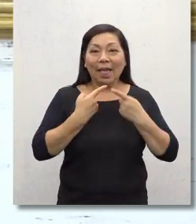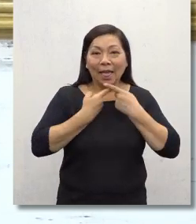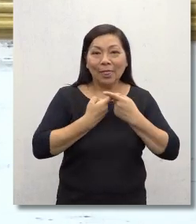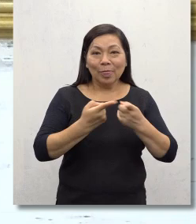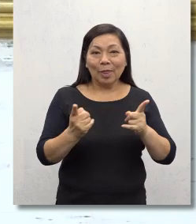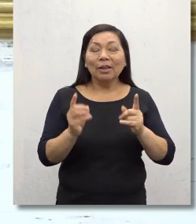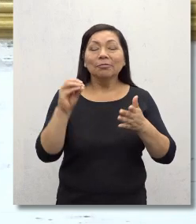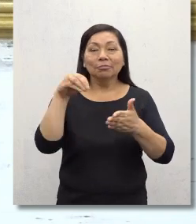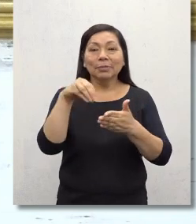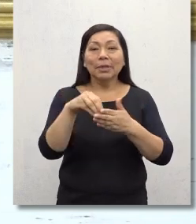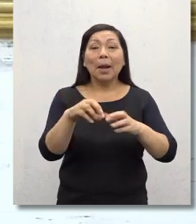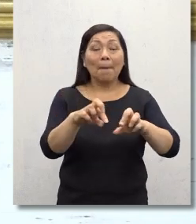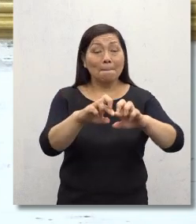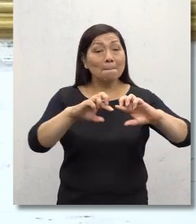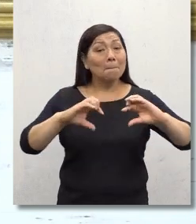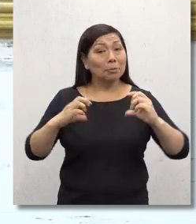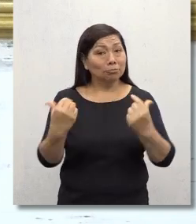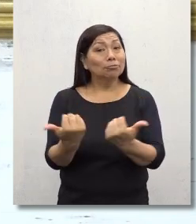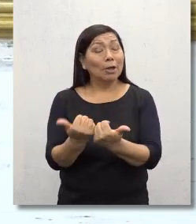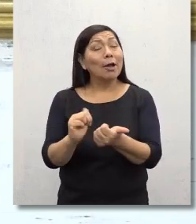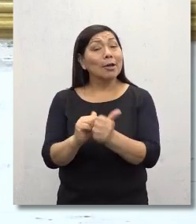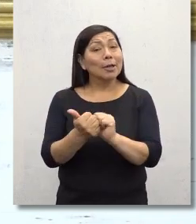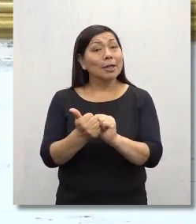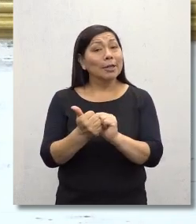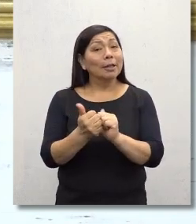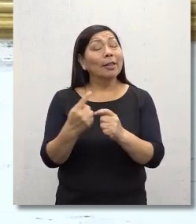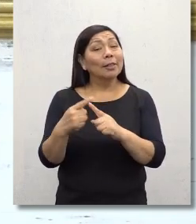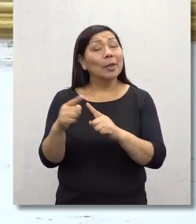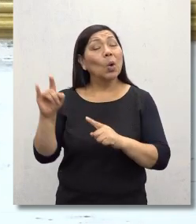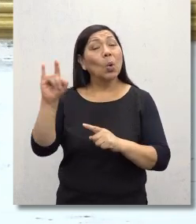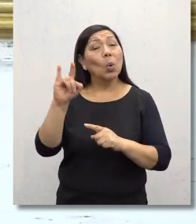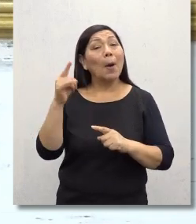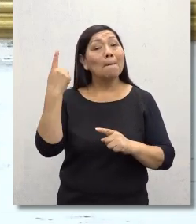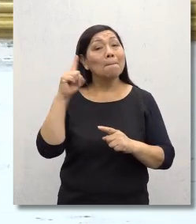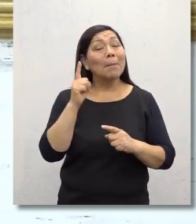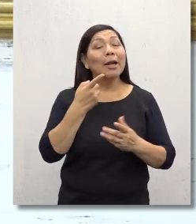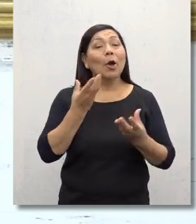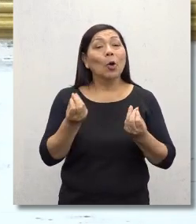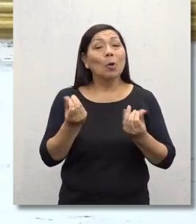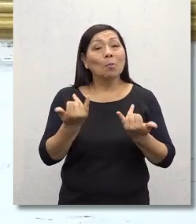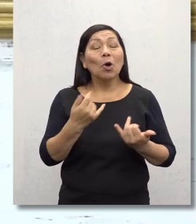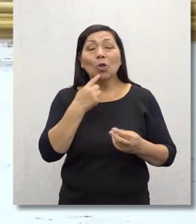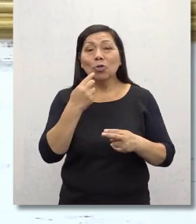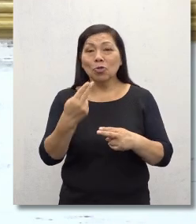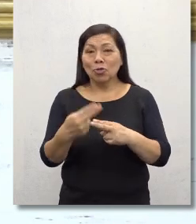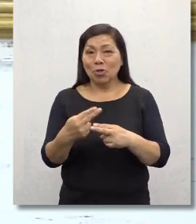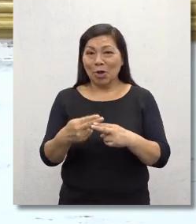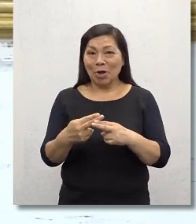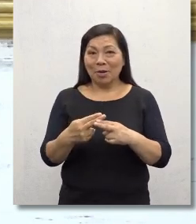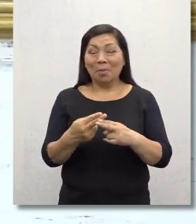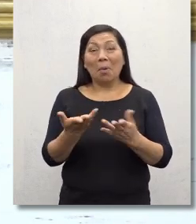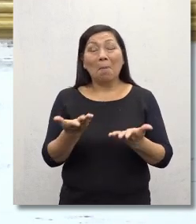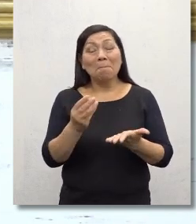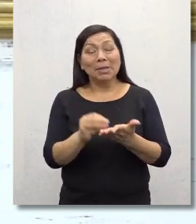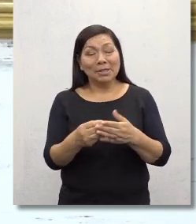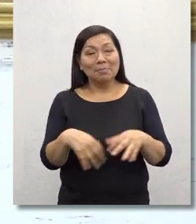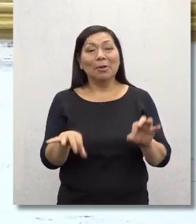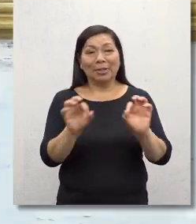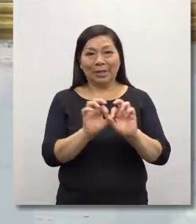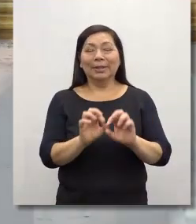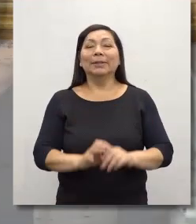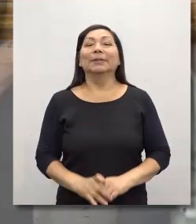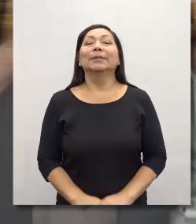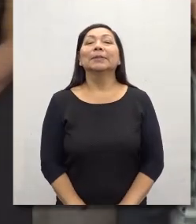Anunció que propondrá al Pleno variar el referente que se utiliza para la calificación de los llamados casos emblemáticos.